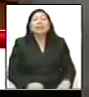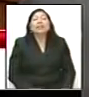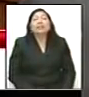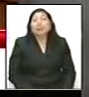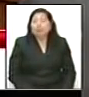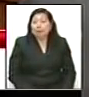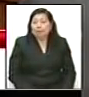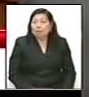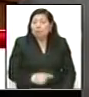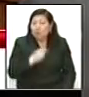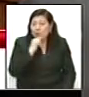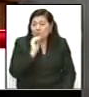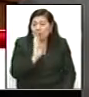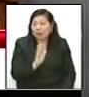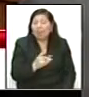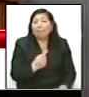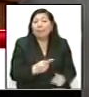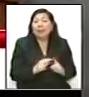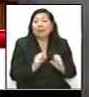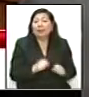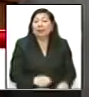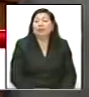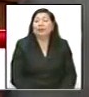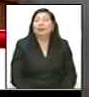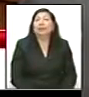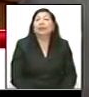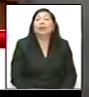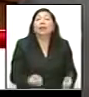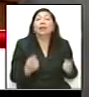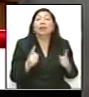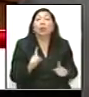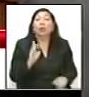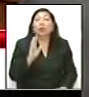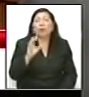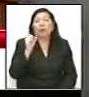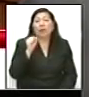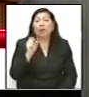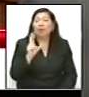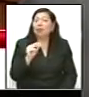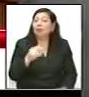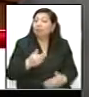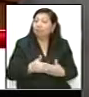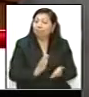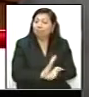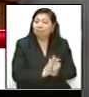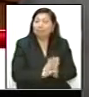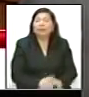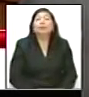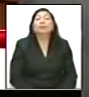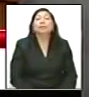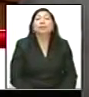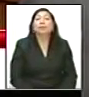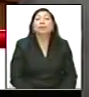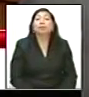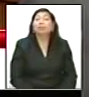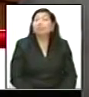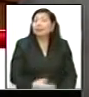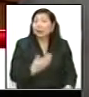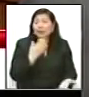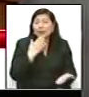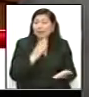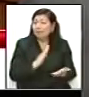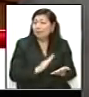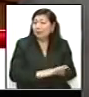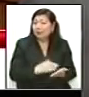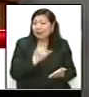victimización de ella. Si no, señora presidenta, de acuerdo a derecho no procede. Y cometemos el riesgo de cometer